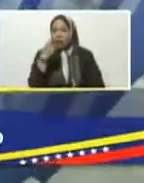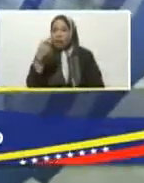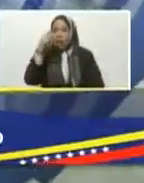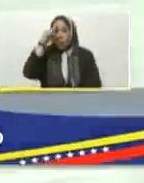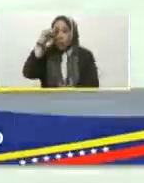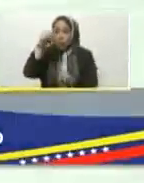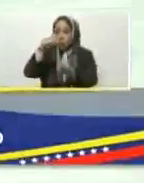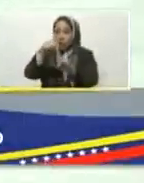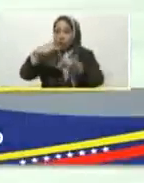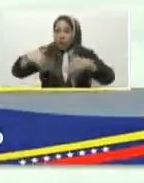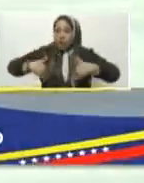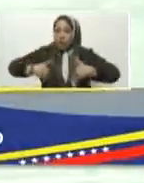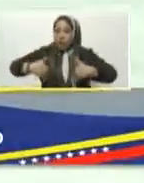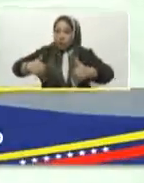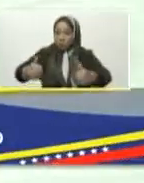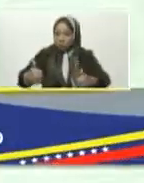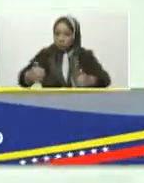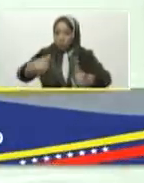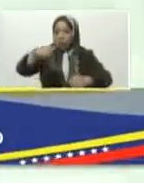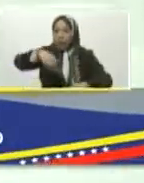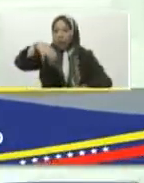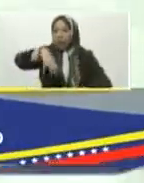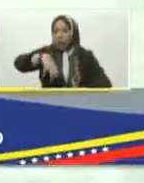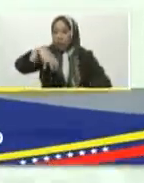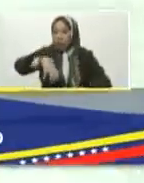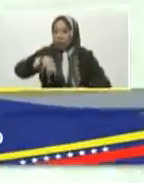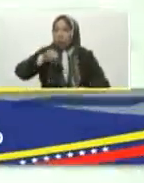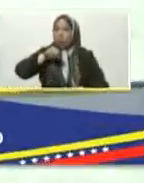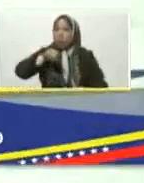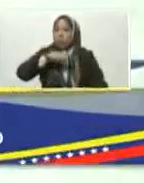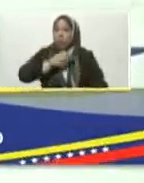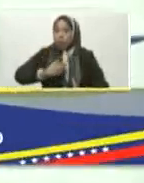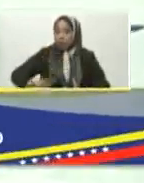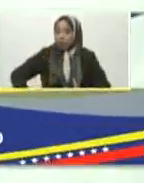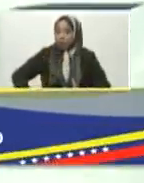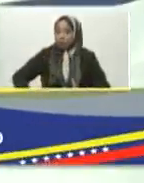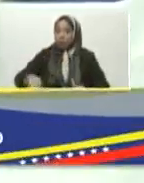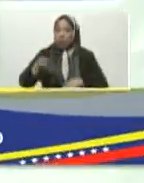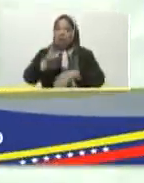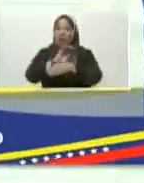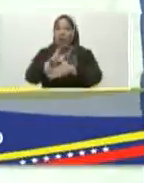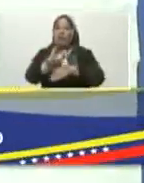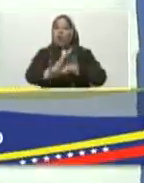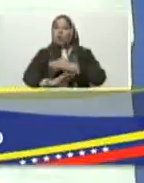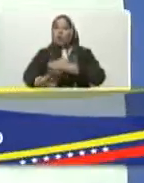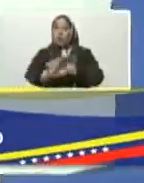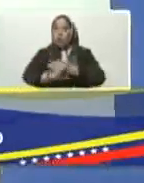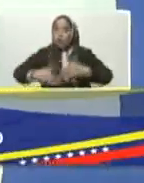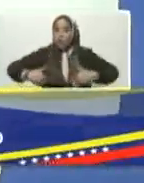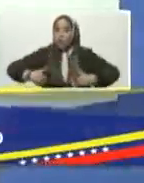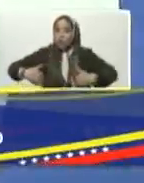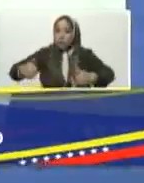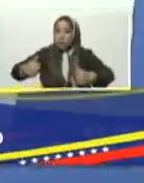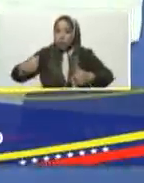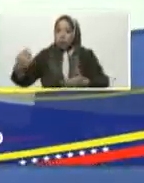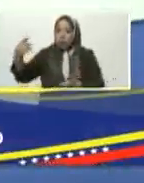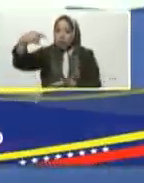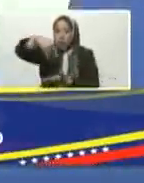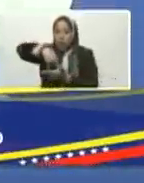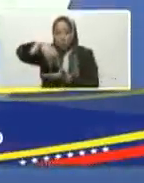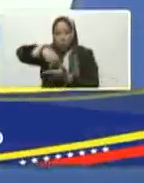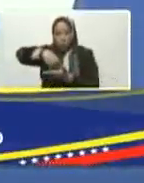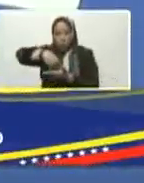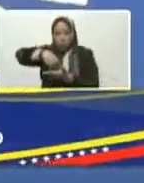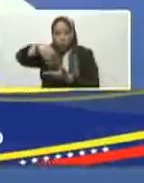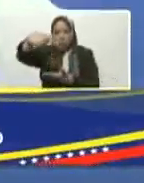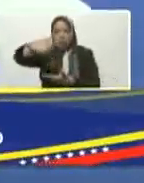metido en la salud carabobeña, presidente. Usted se ha convertido en el protector de la salud de Carabobo. Y este es